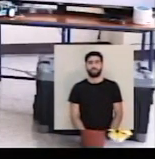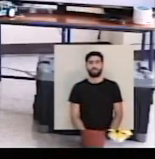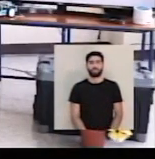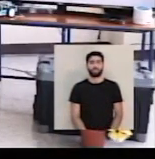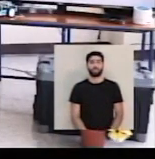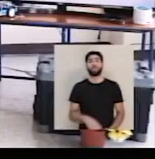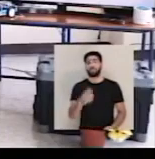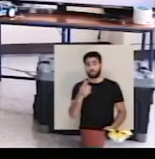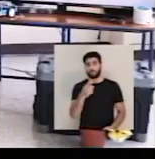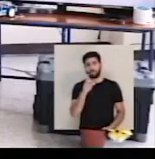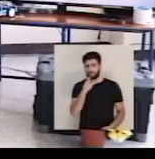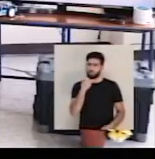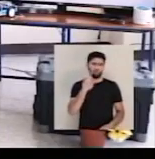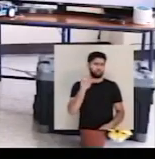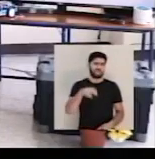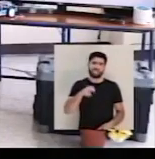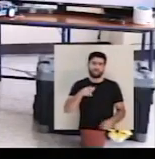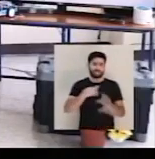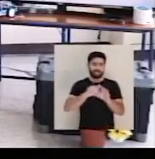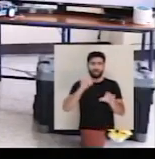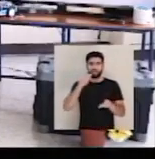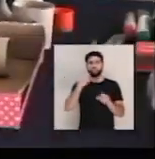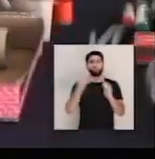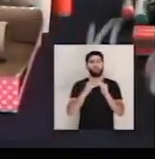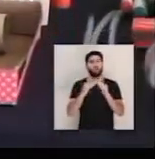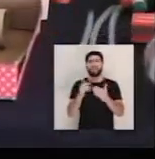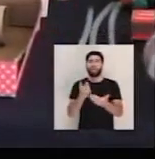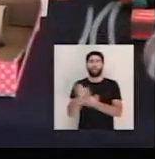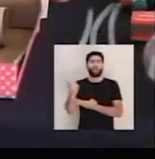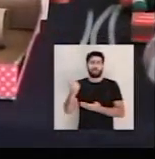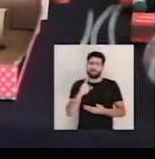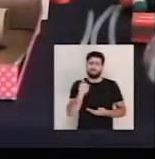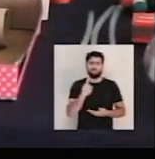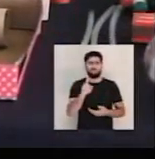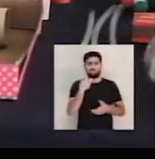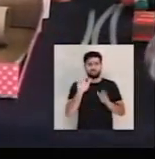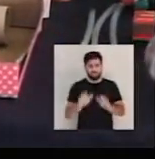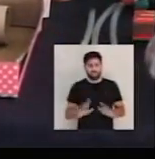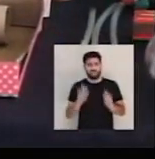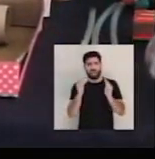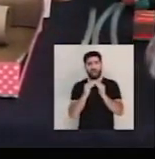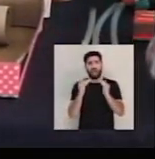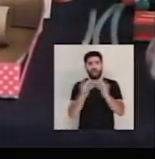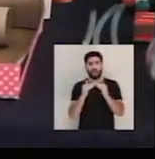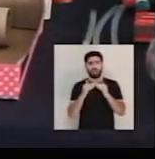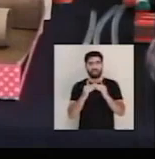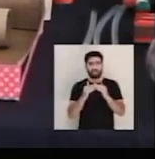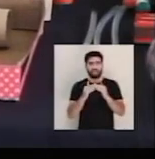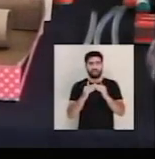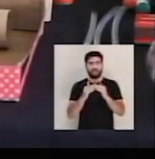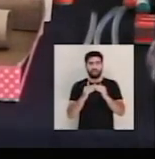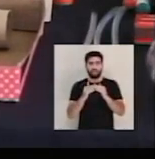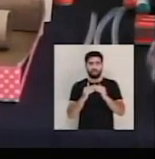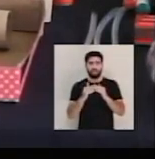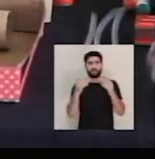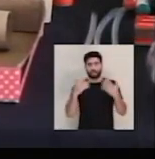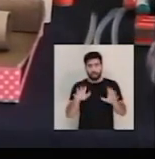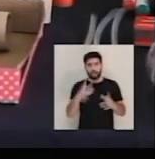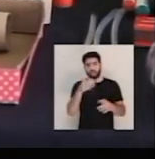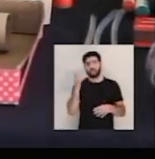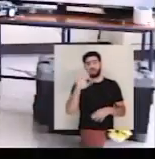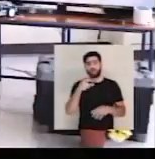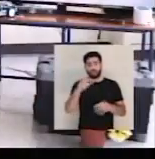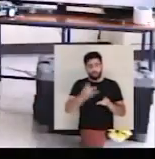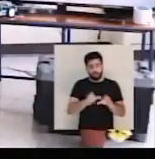material de reciclaje. No tienen que salir de su casa para ir a comprarlo. Y así sucesivamente vamos a poner